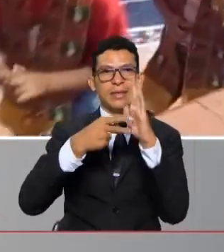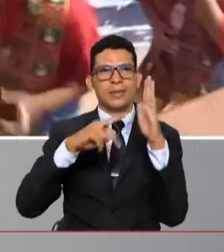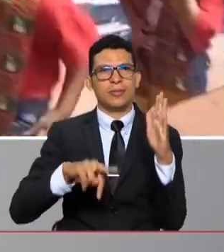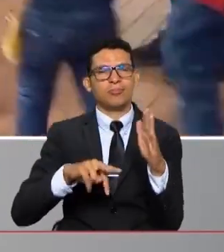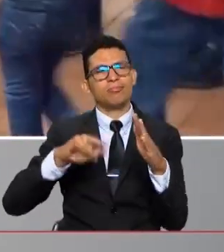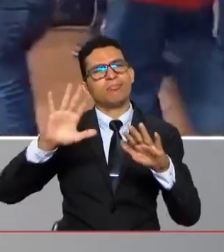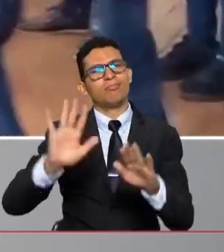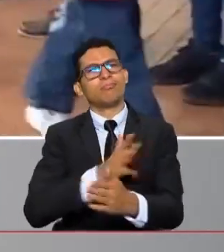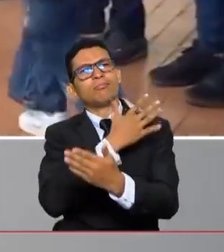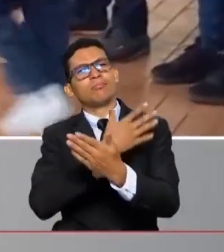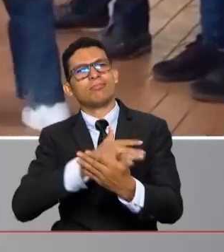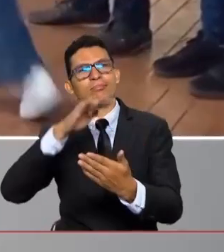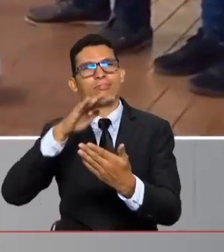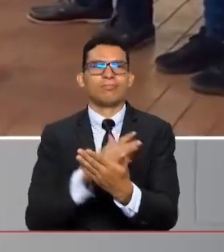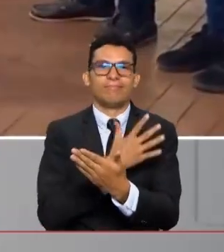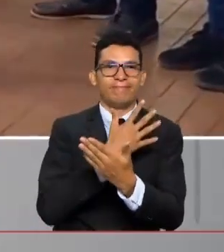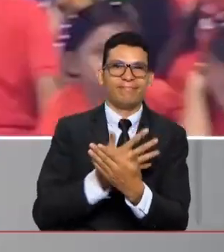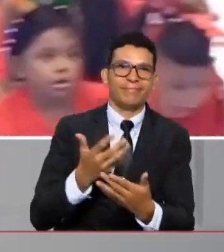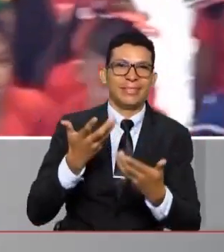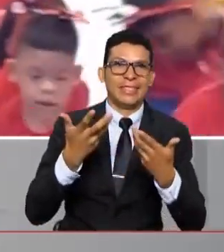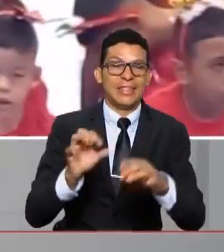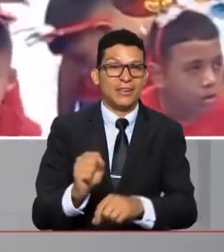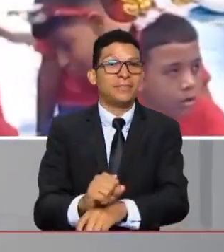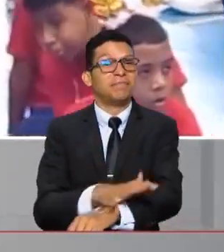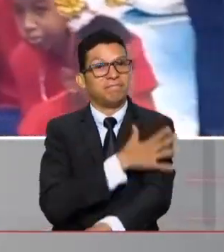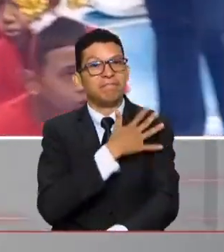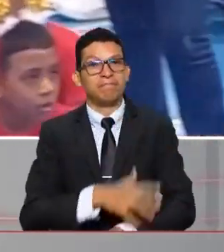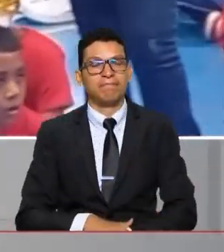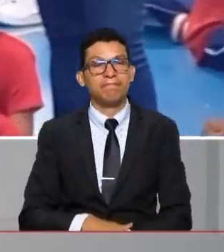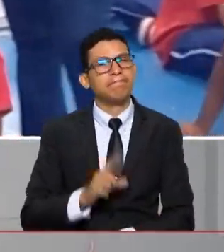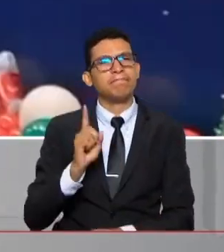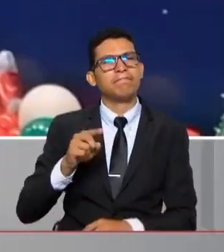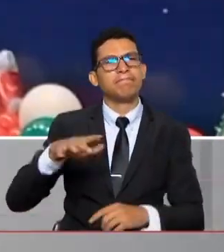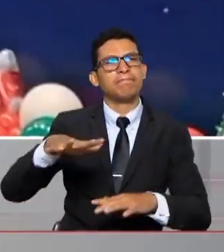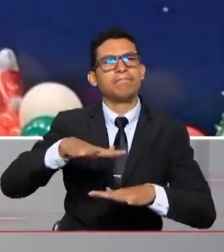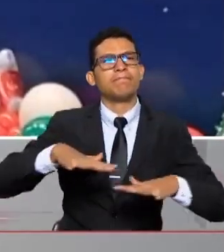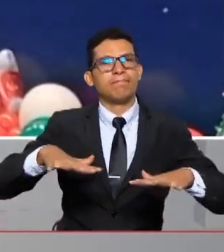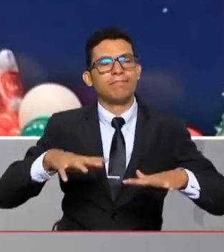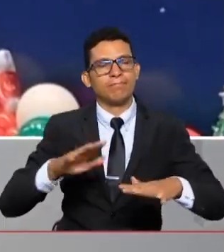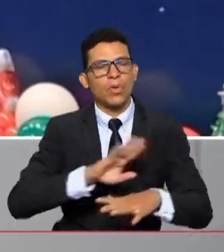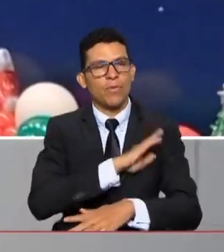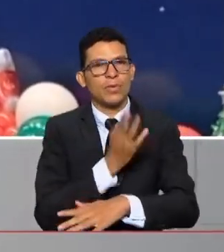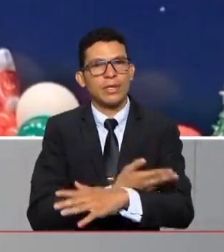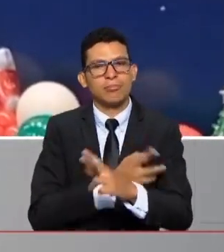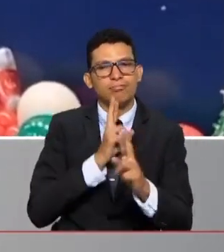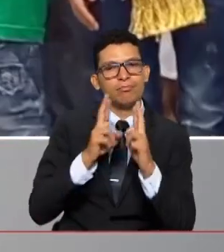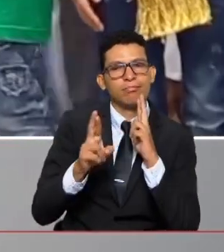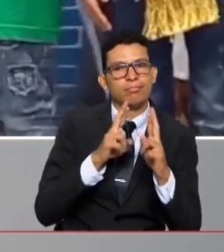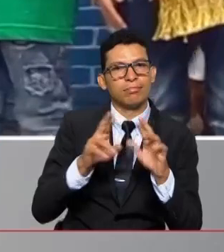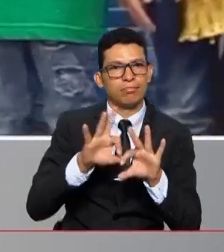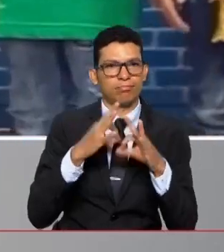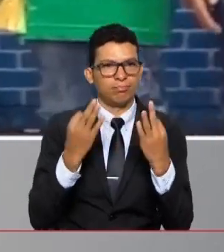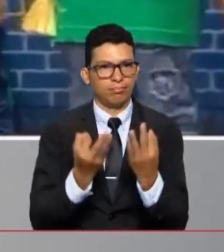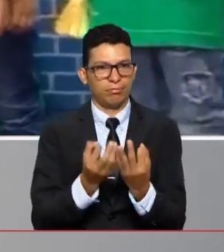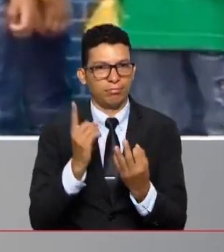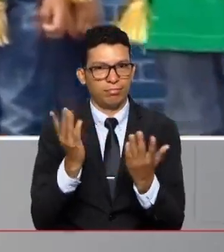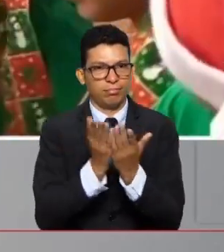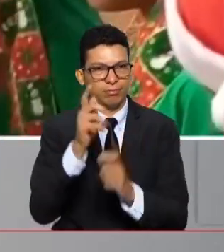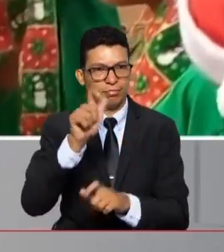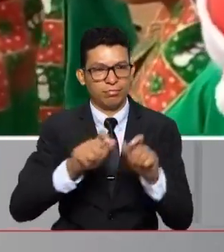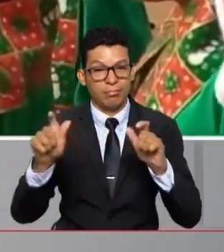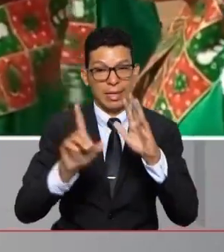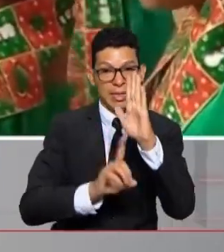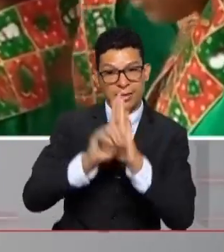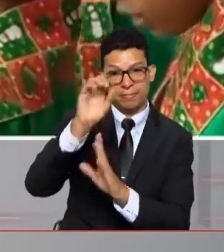emotivo festival de villancicos. Con estos espacios, Gigi, buscan fortalecer las relaciones familiares de los estudiantes, su